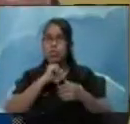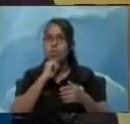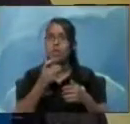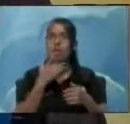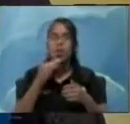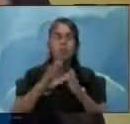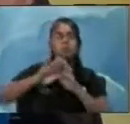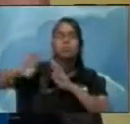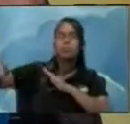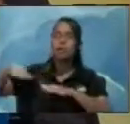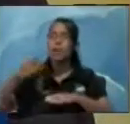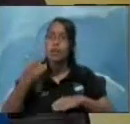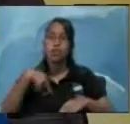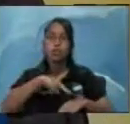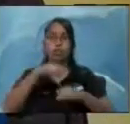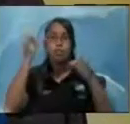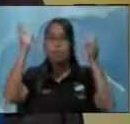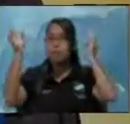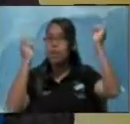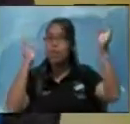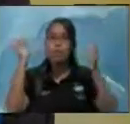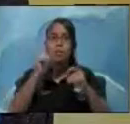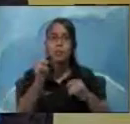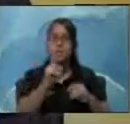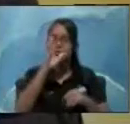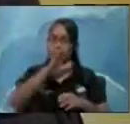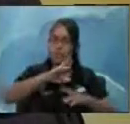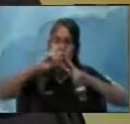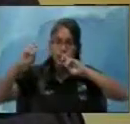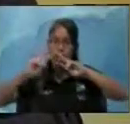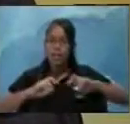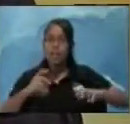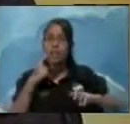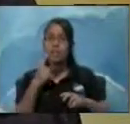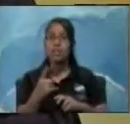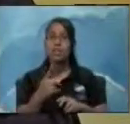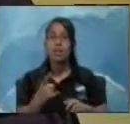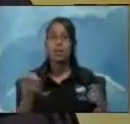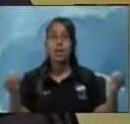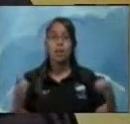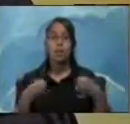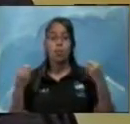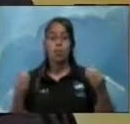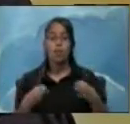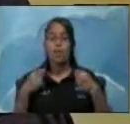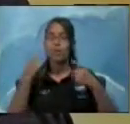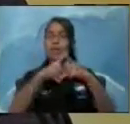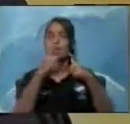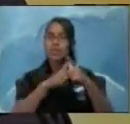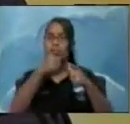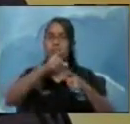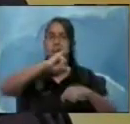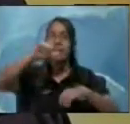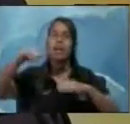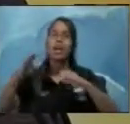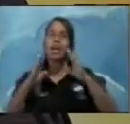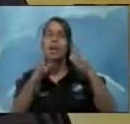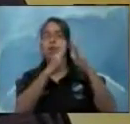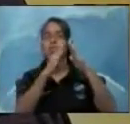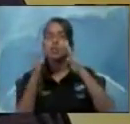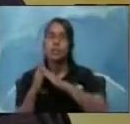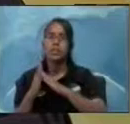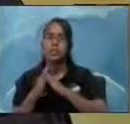aislado que nosotros inventamos no sino que está registrado y dice moraban entonces en jerusalem